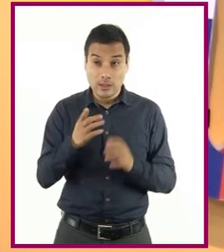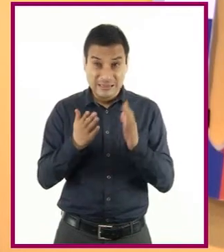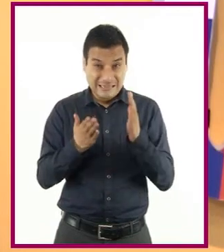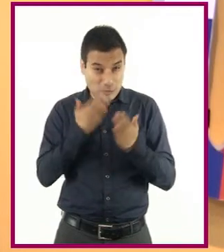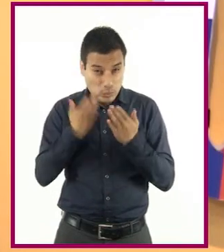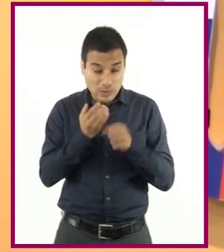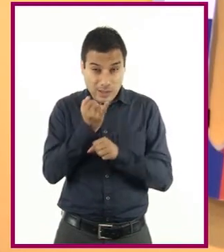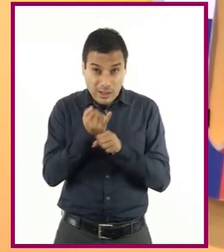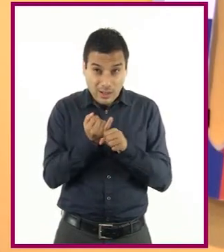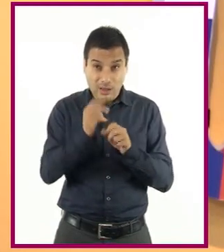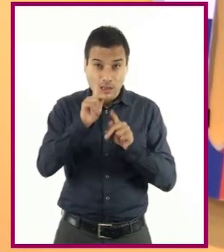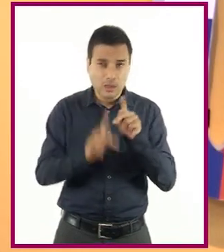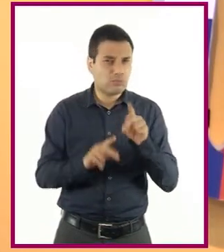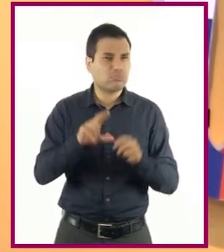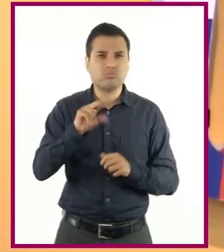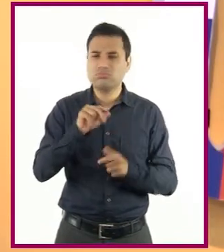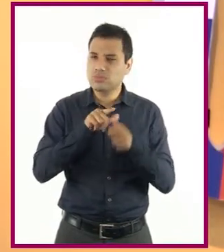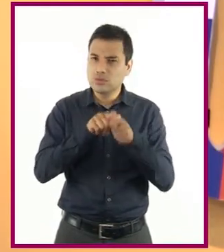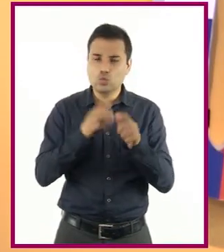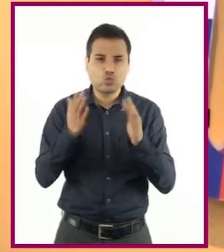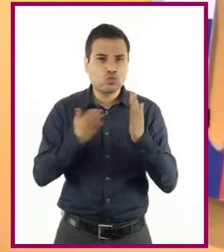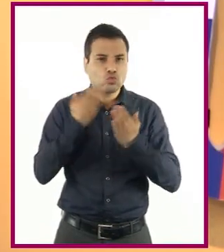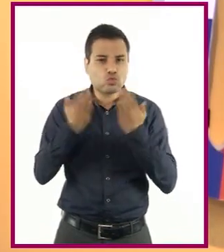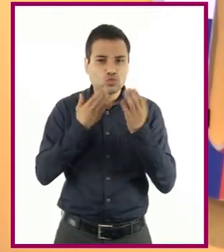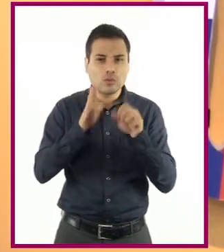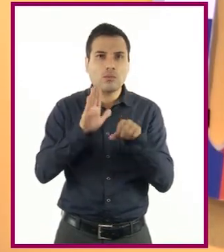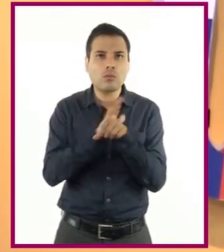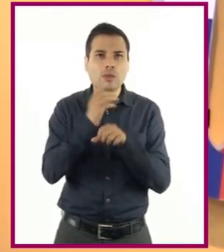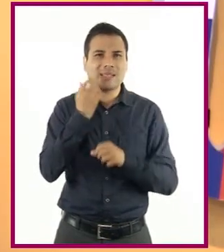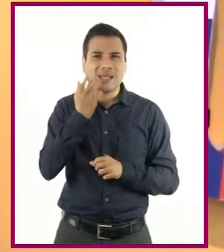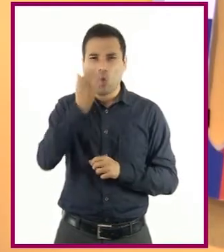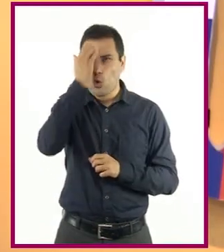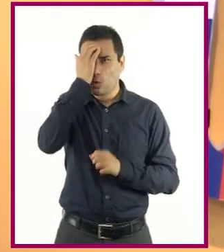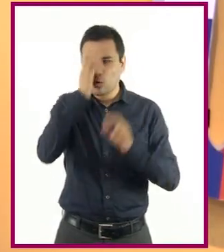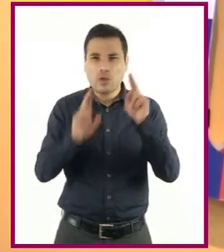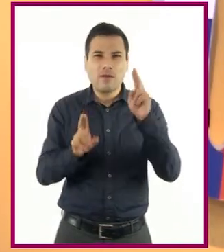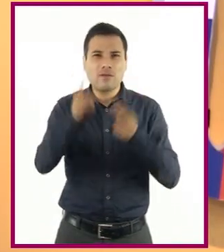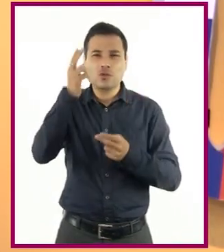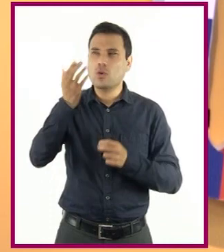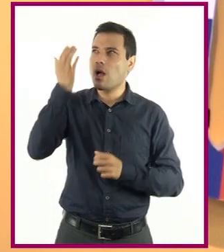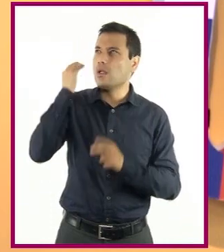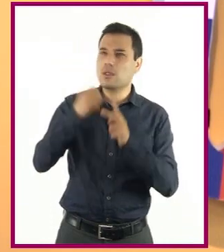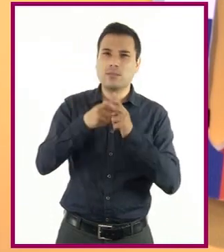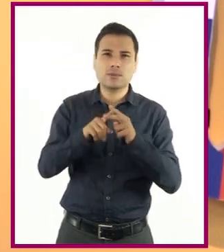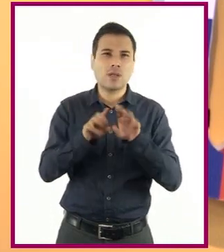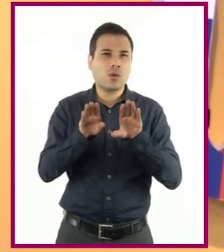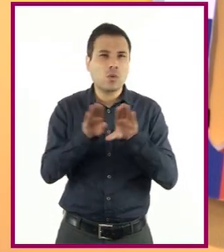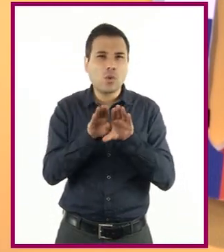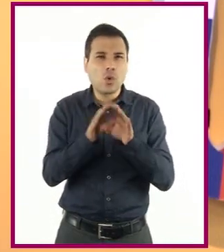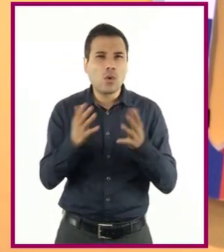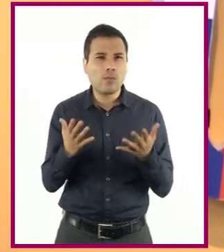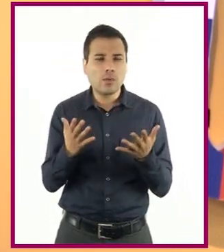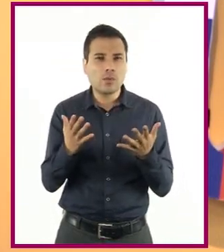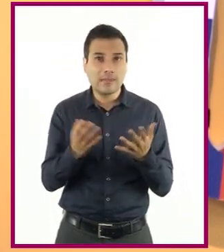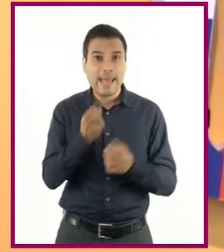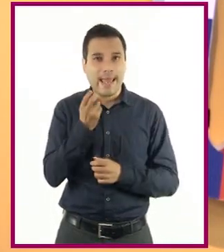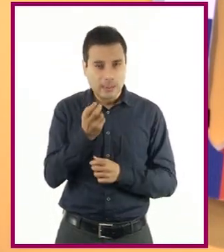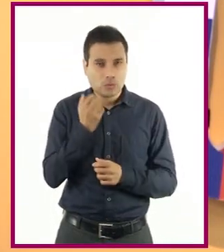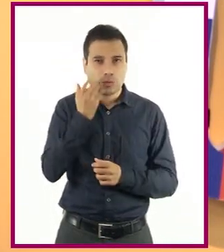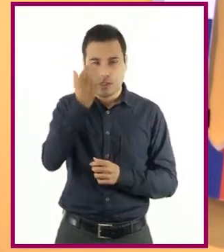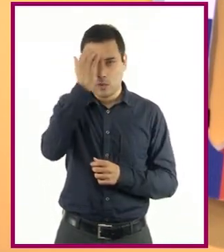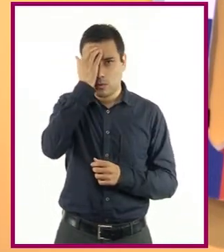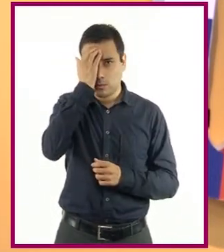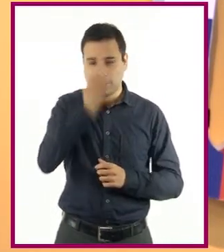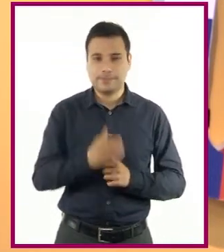el desarrollo de su trabajo, ya que buscaba entender el origen del universo y los pilares que sustentan lo que sucede